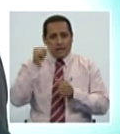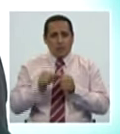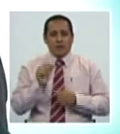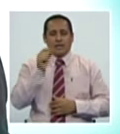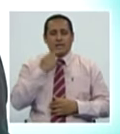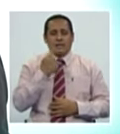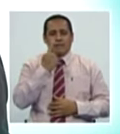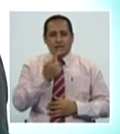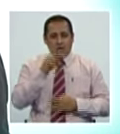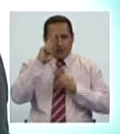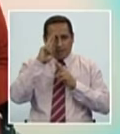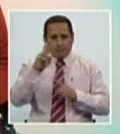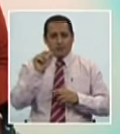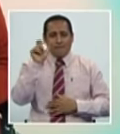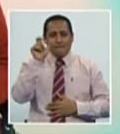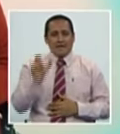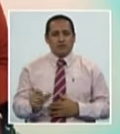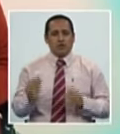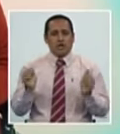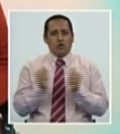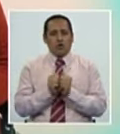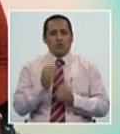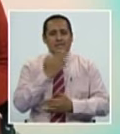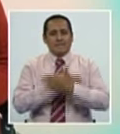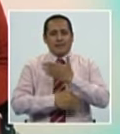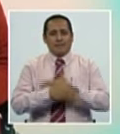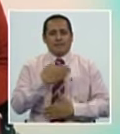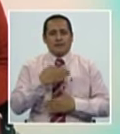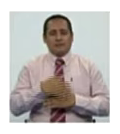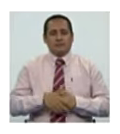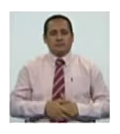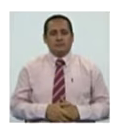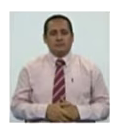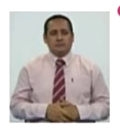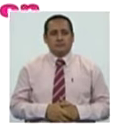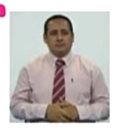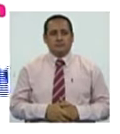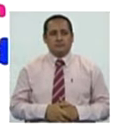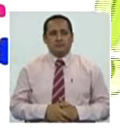Recuerda, dígalo con respeto. Persona con discapacidad.